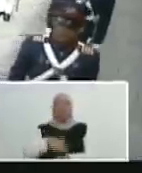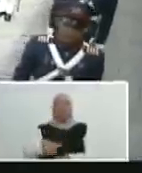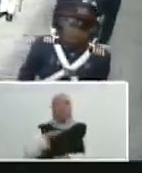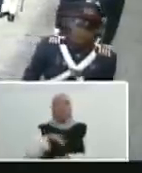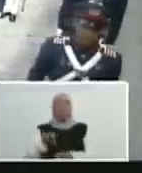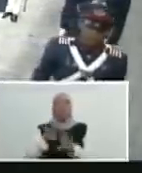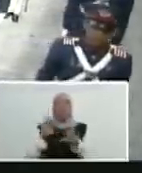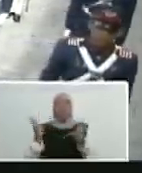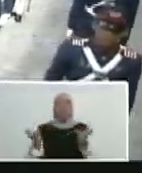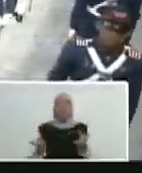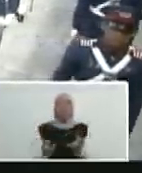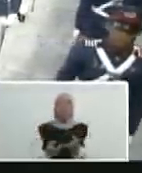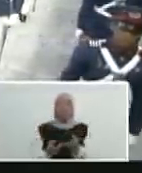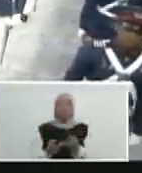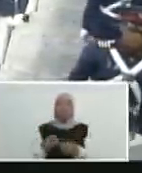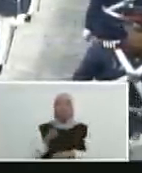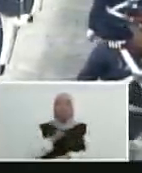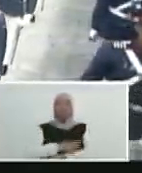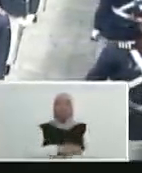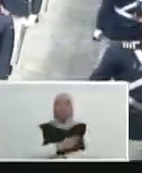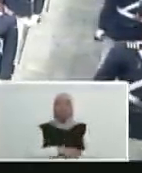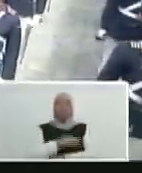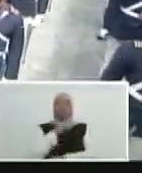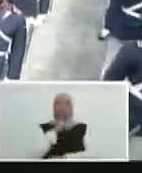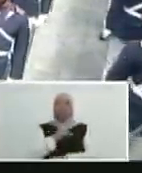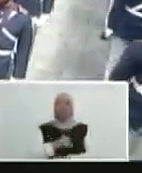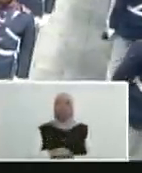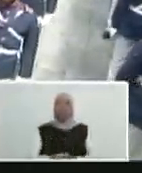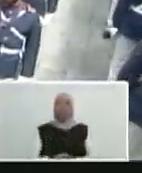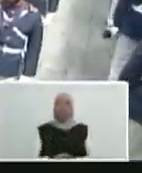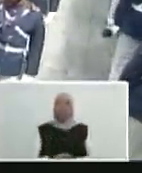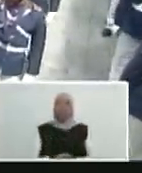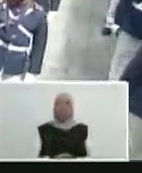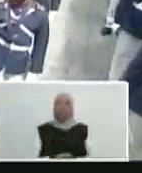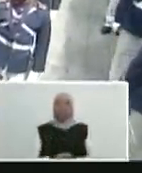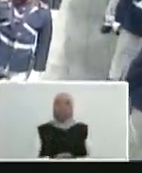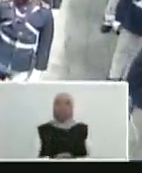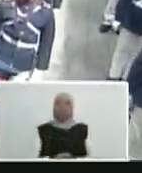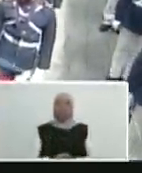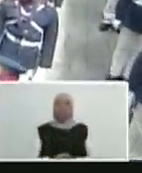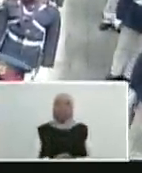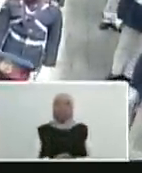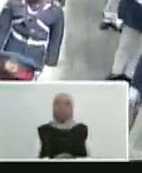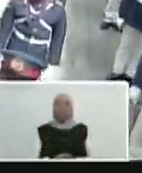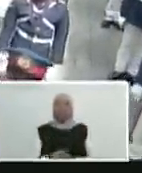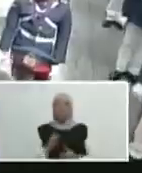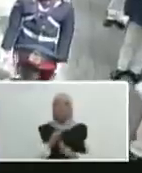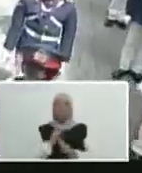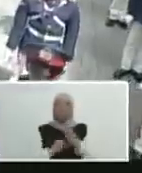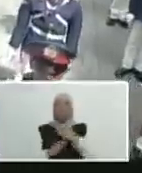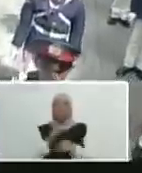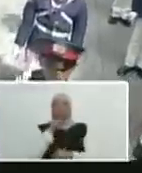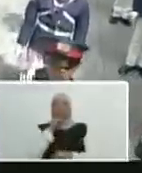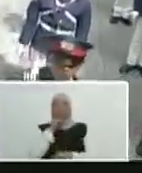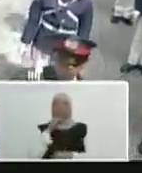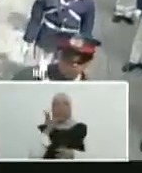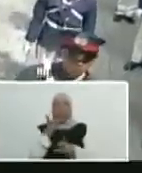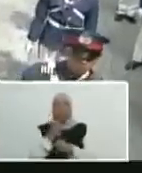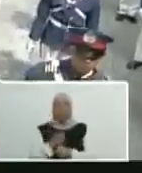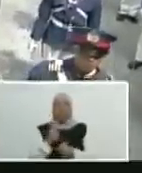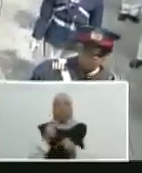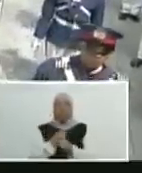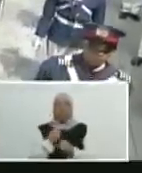mundo por su alta moral, por su alta disciplina, así como también ha pedido máxima lealtad en estos tiempos